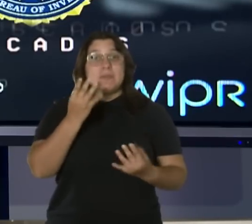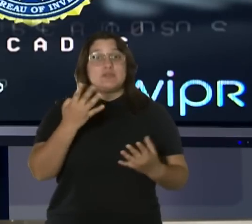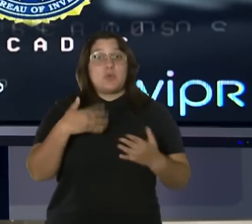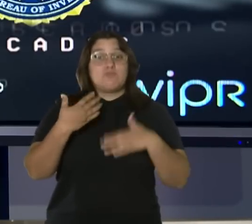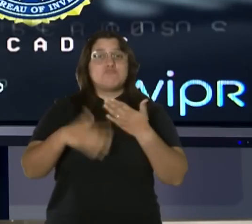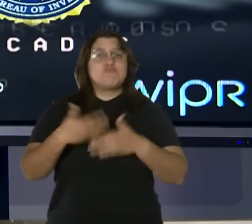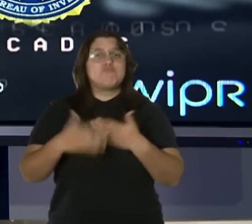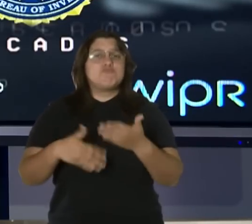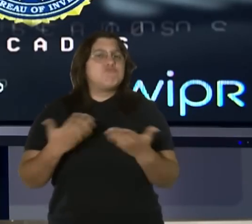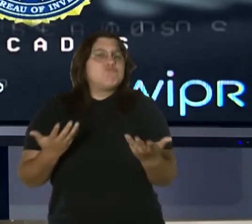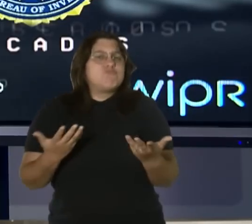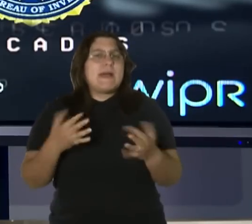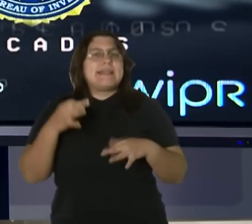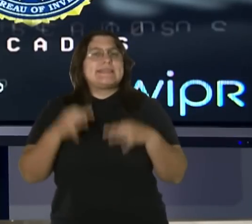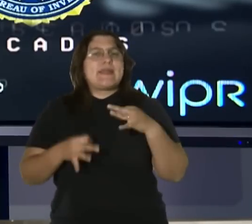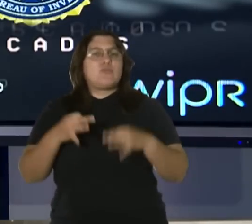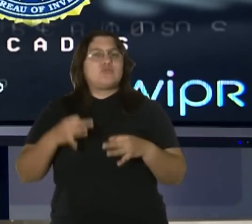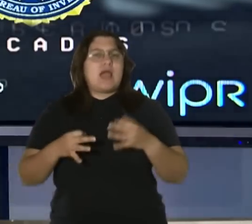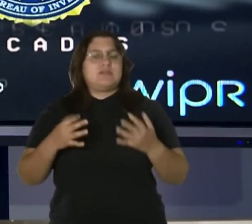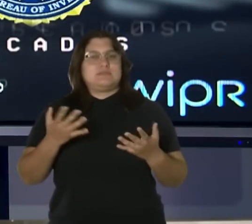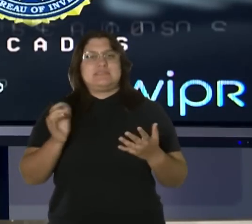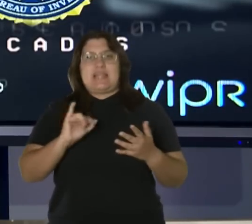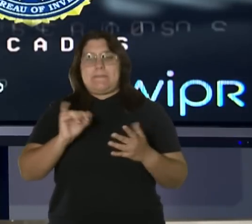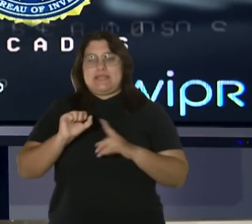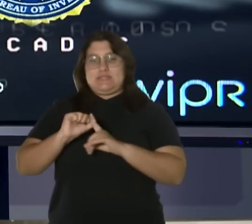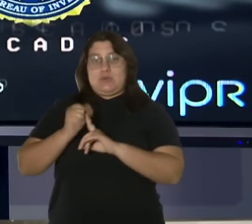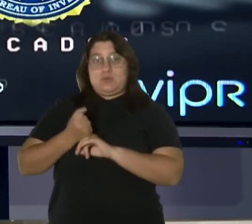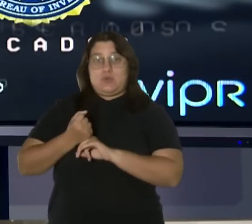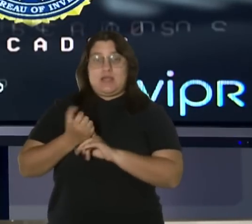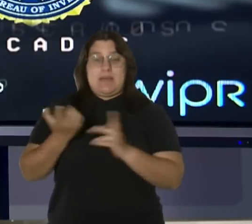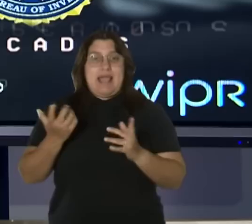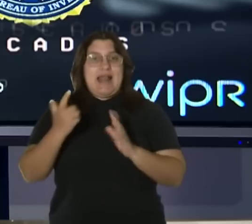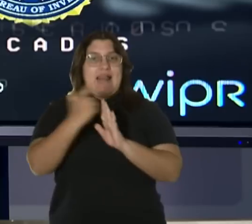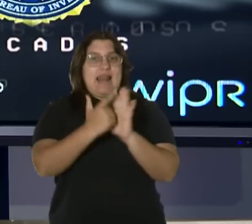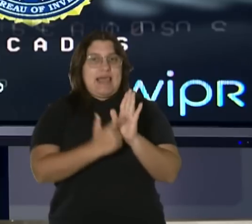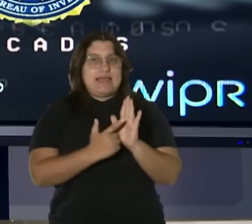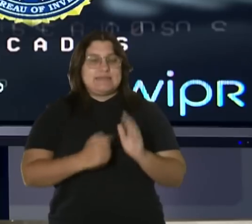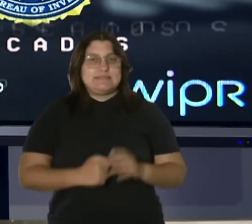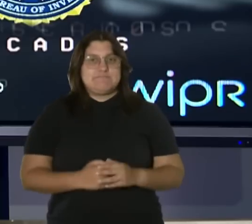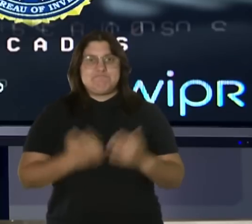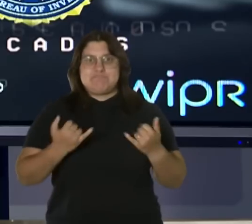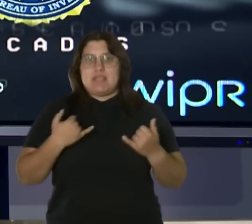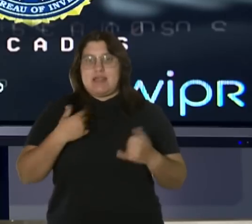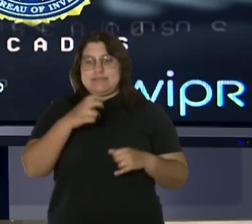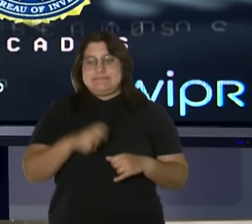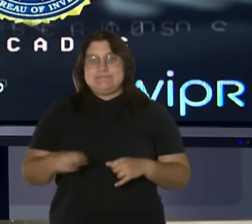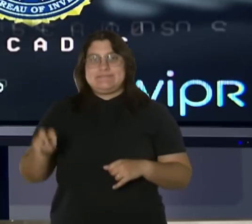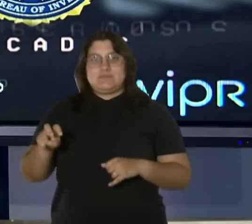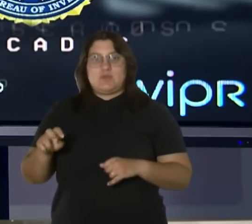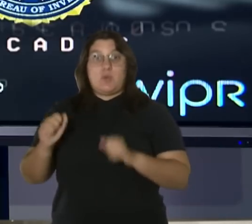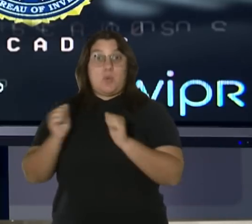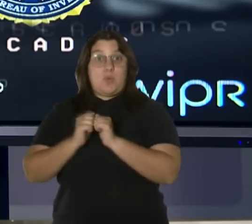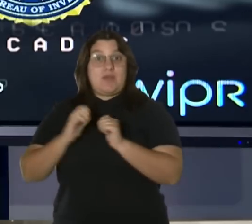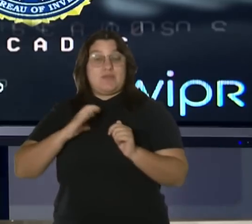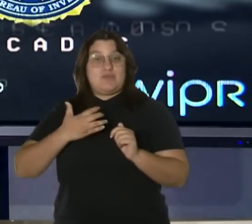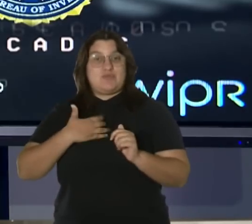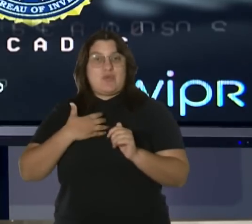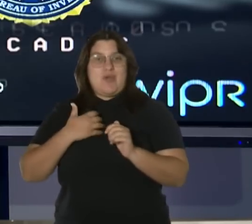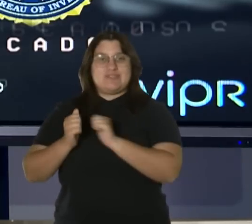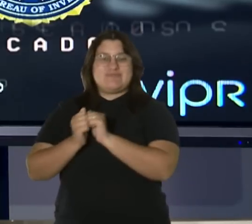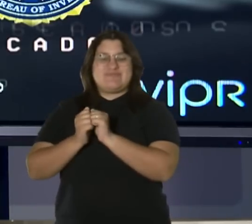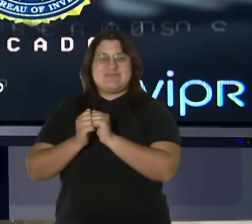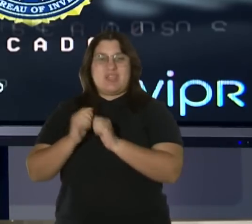los procesos que se llevan en los tribunales y asuntos en cuanto a lo que tiene que ver las leyes y pasamos ahora con nuestro colaborador el licenciado